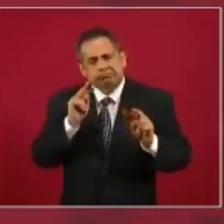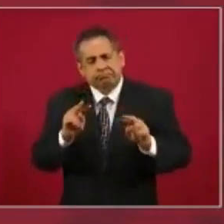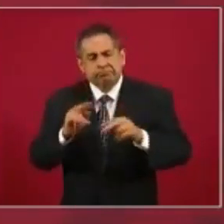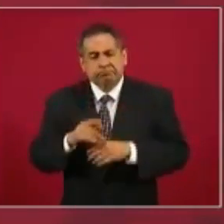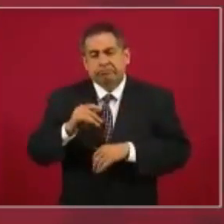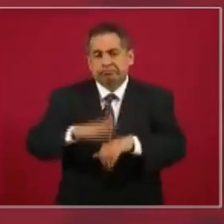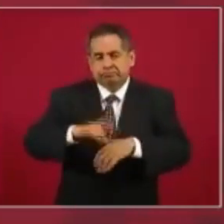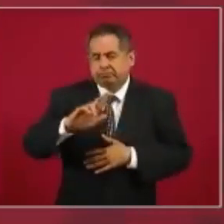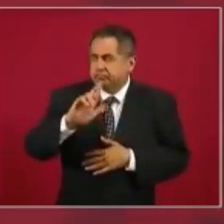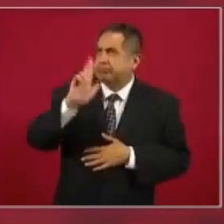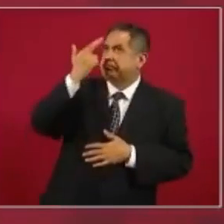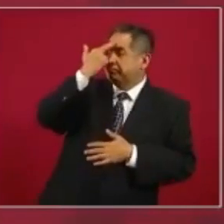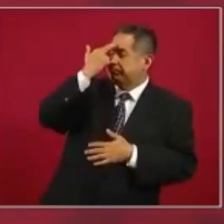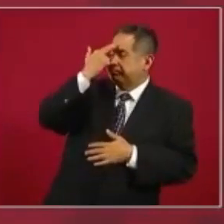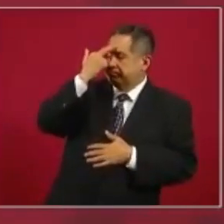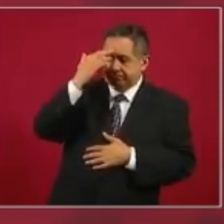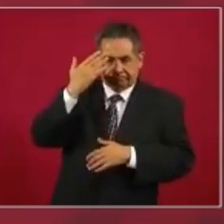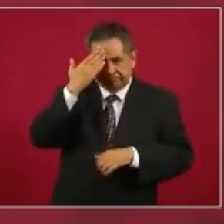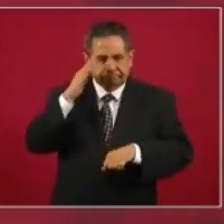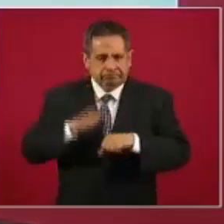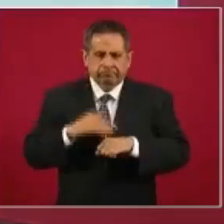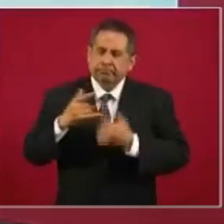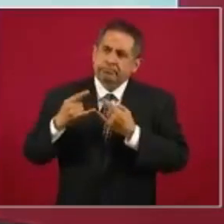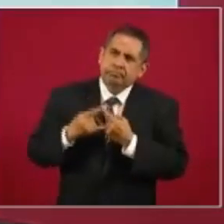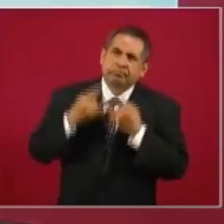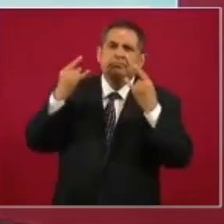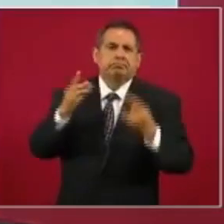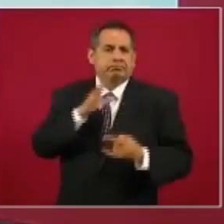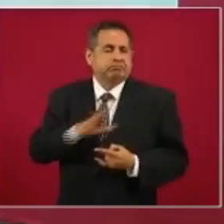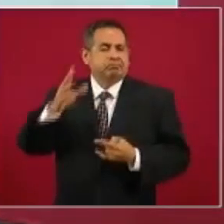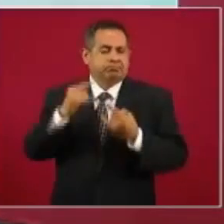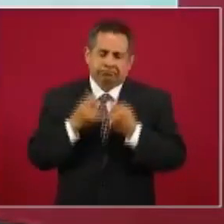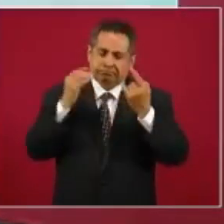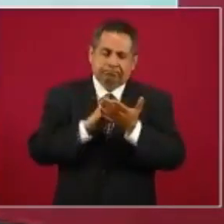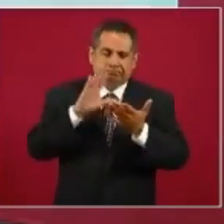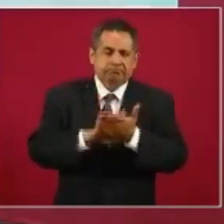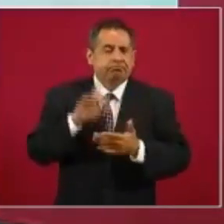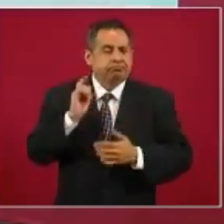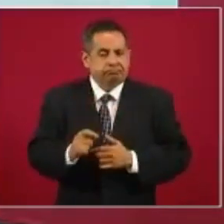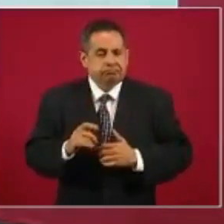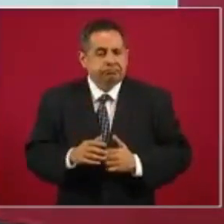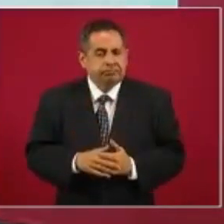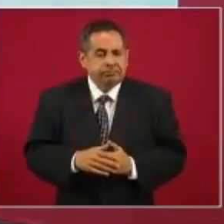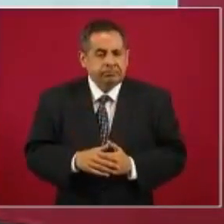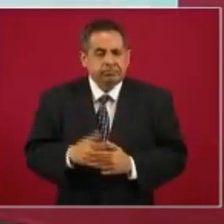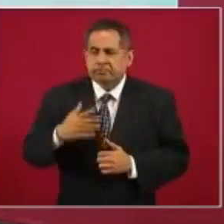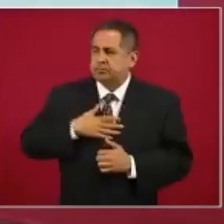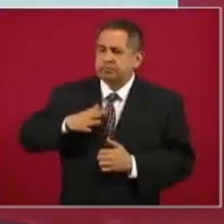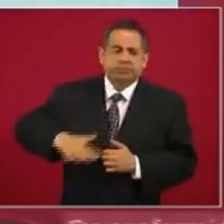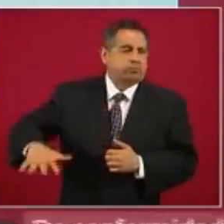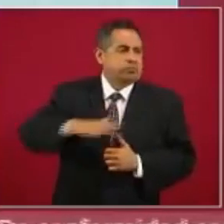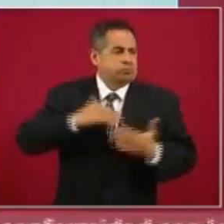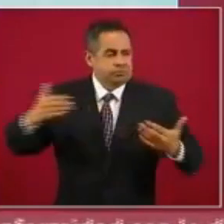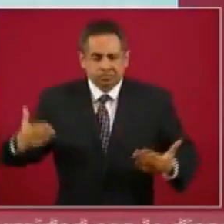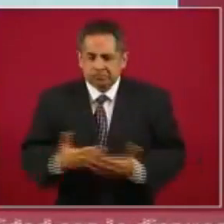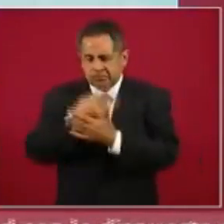recordar esta gesta histórica de nuestro pueblo y de